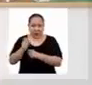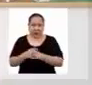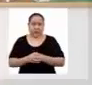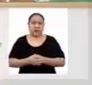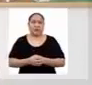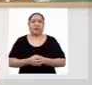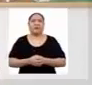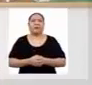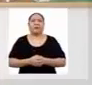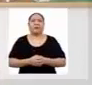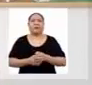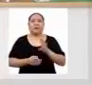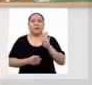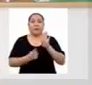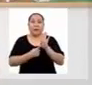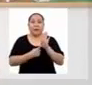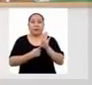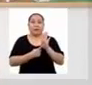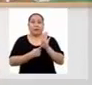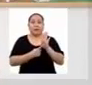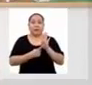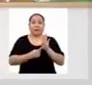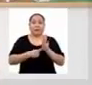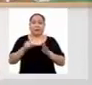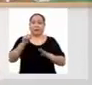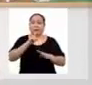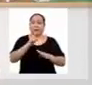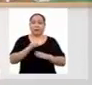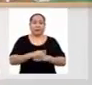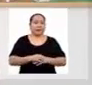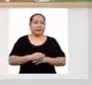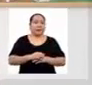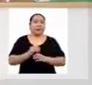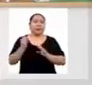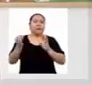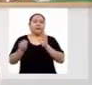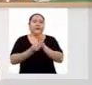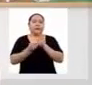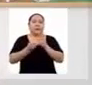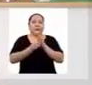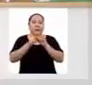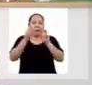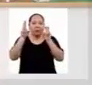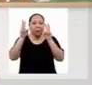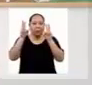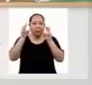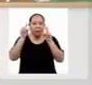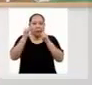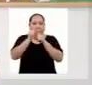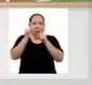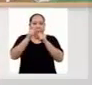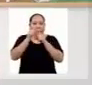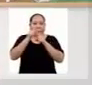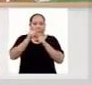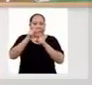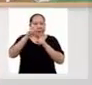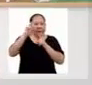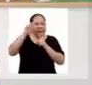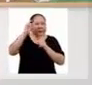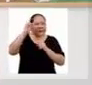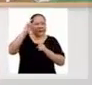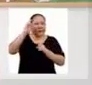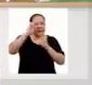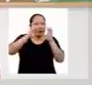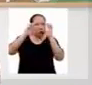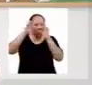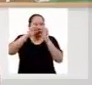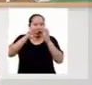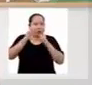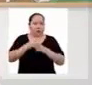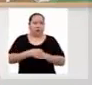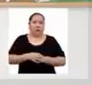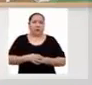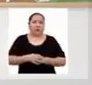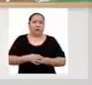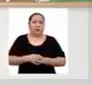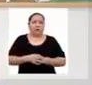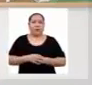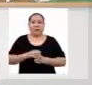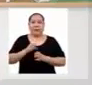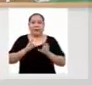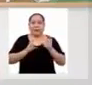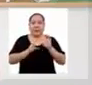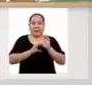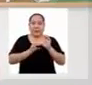encuestadas. B. Deben evitarse términos ambiguos o confusos. C. Que sean los más